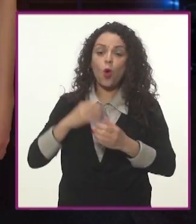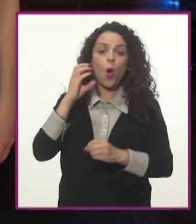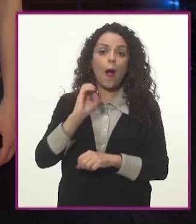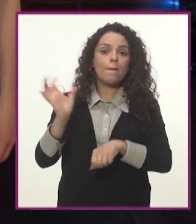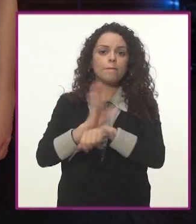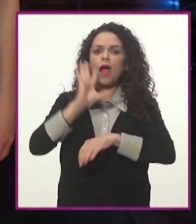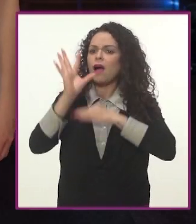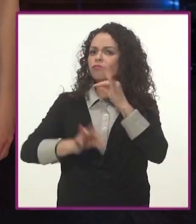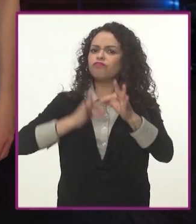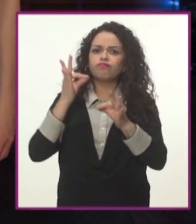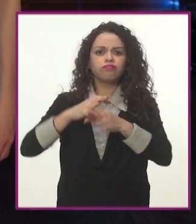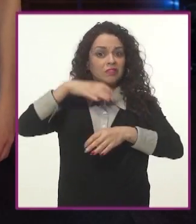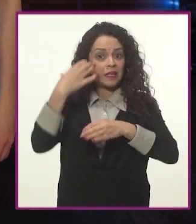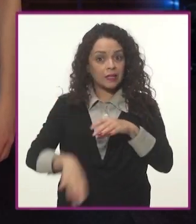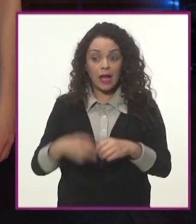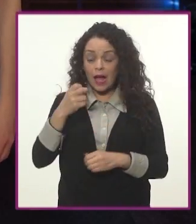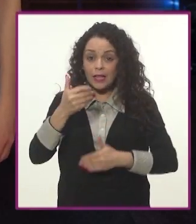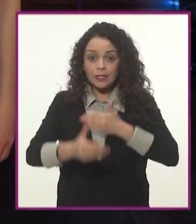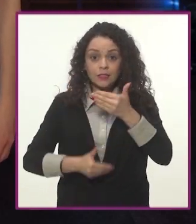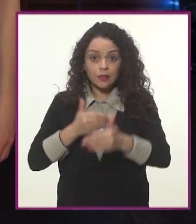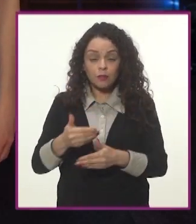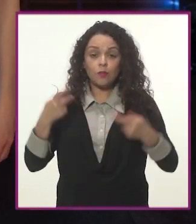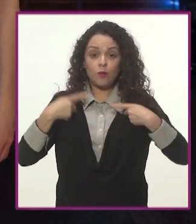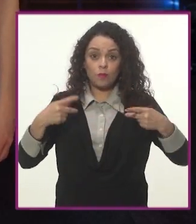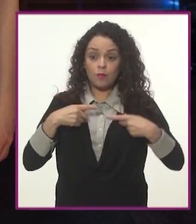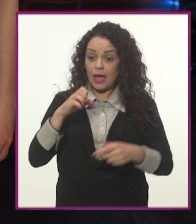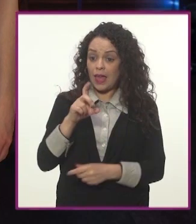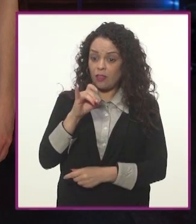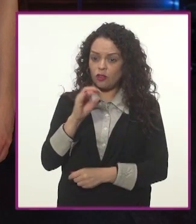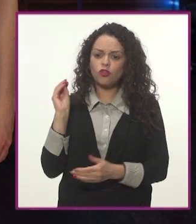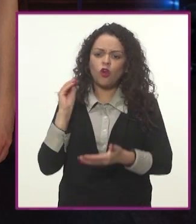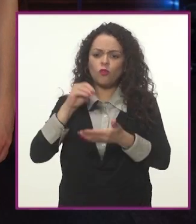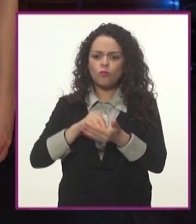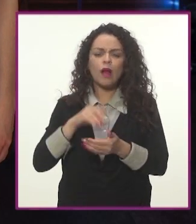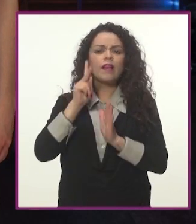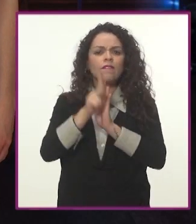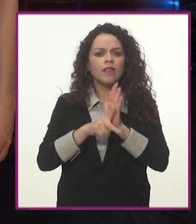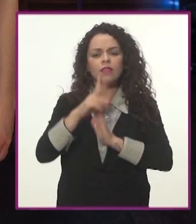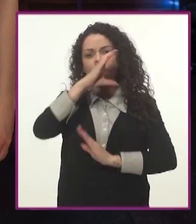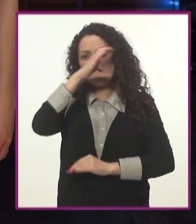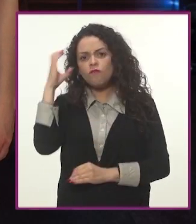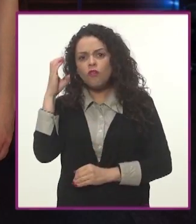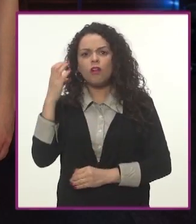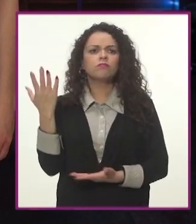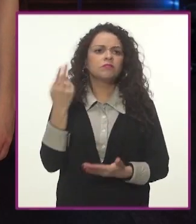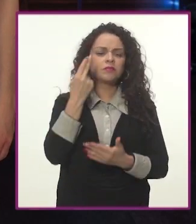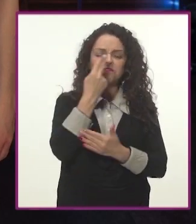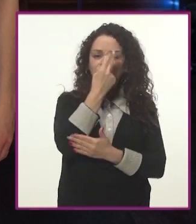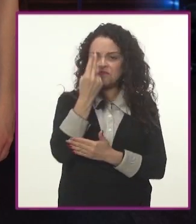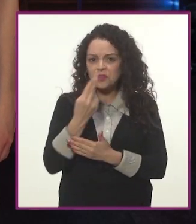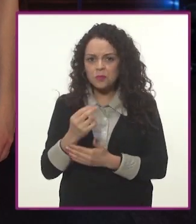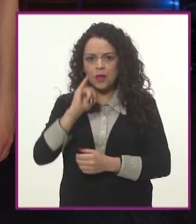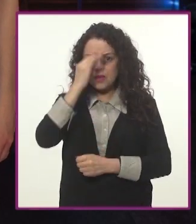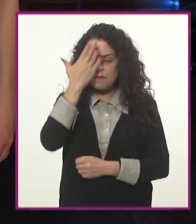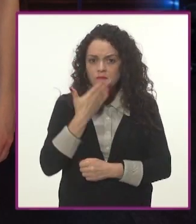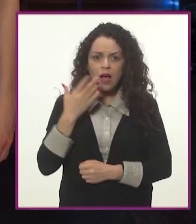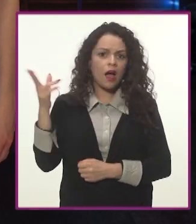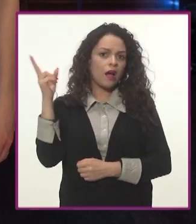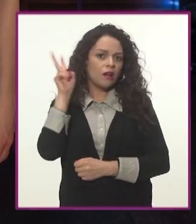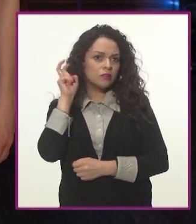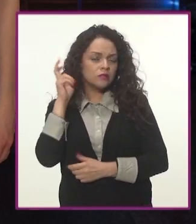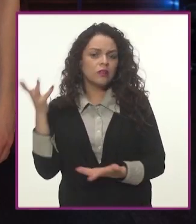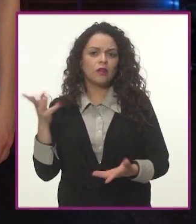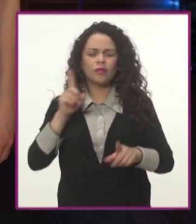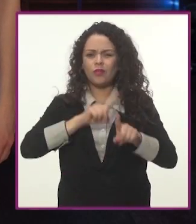Es el proceso en cual un editor coloca fragmentos de video, fotografías, gráficos, audio, efectos digitales y